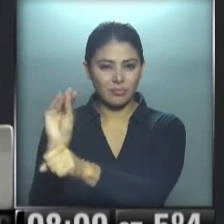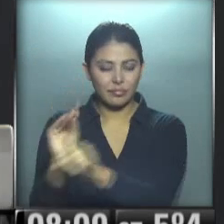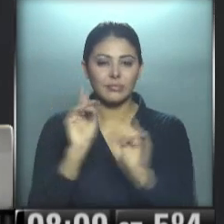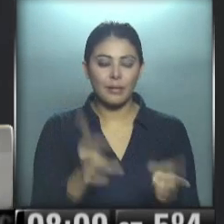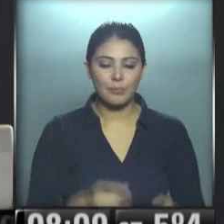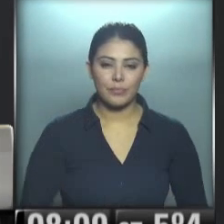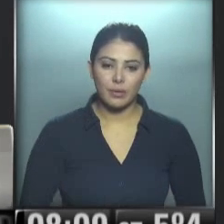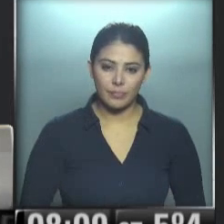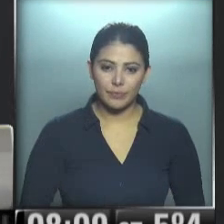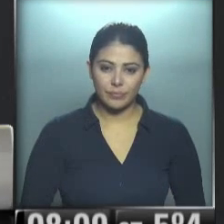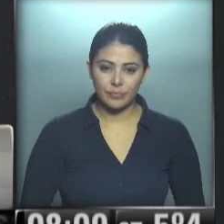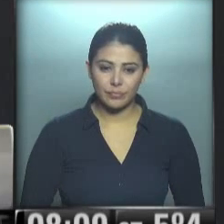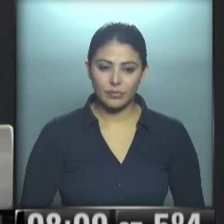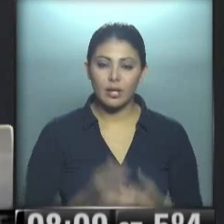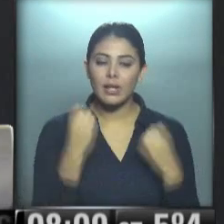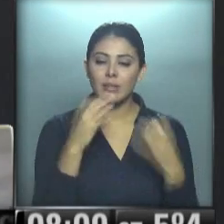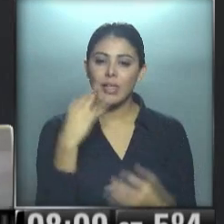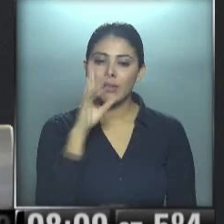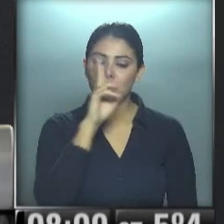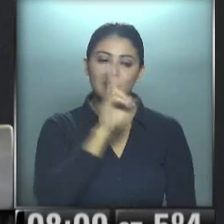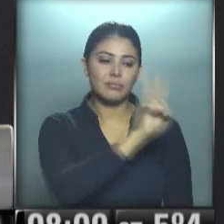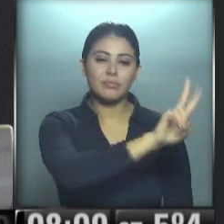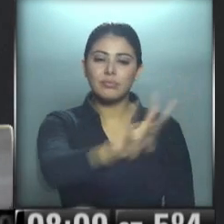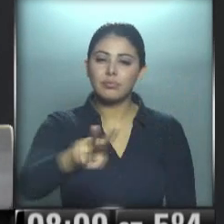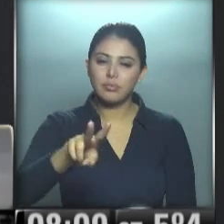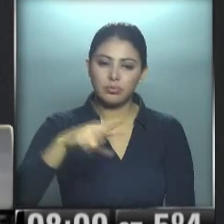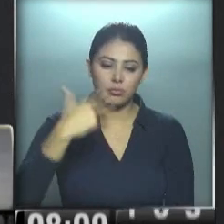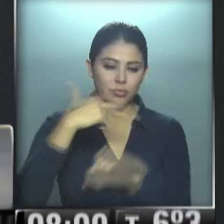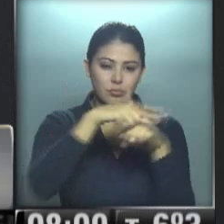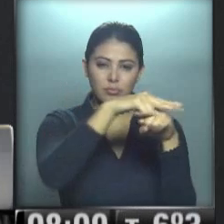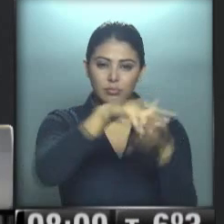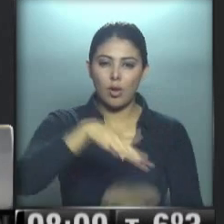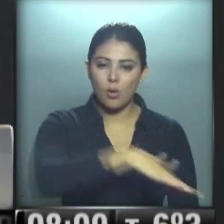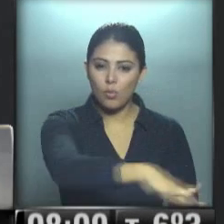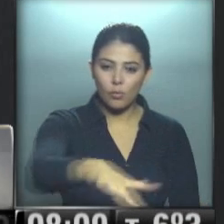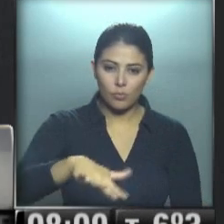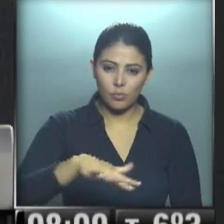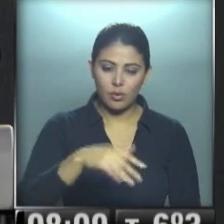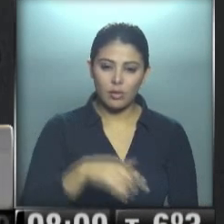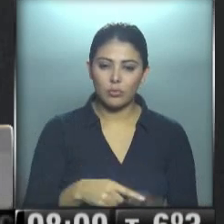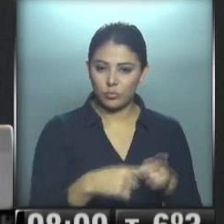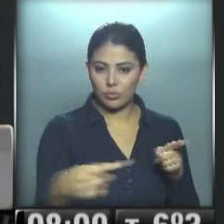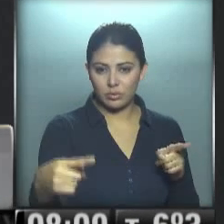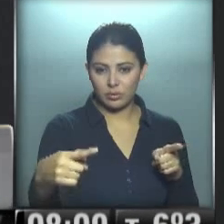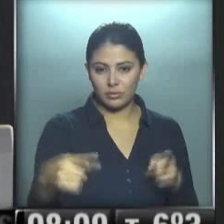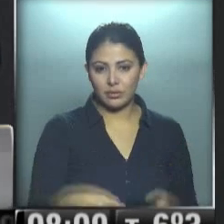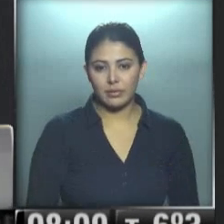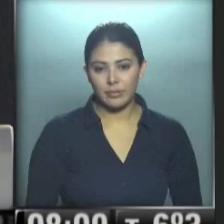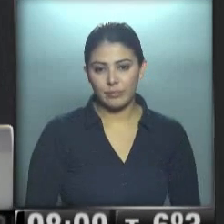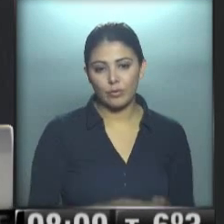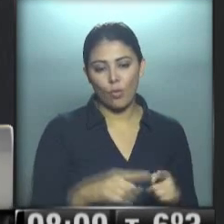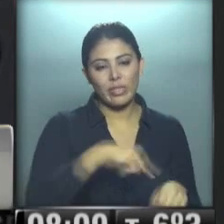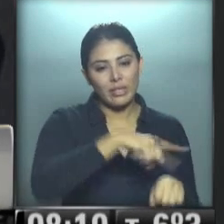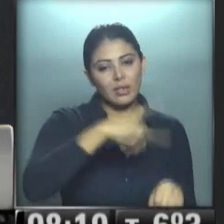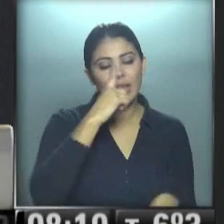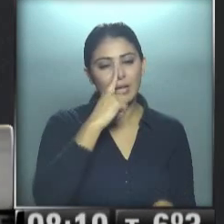descarta una recorrida por la zona en el transcurso de los próximos porque más